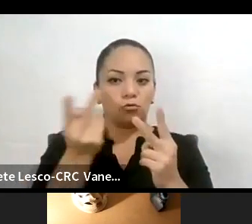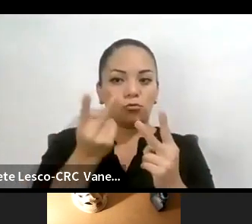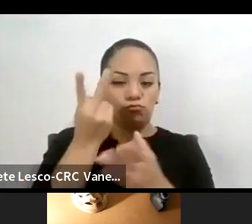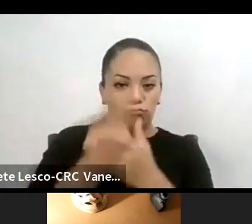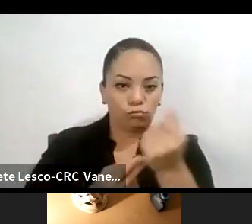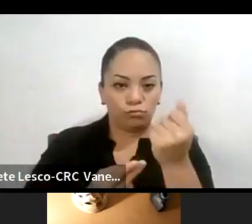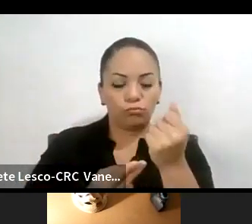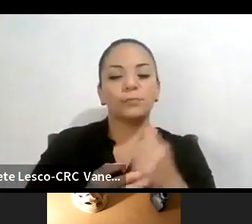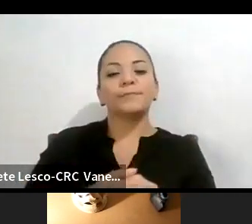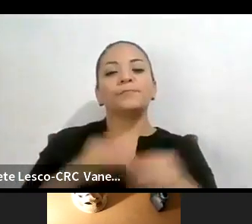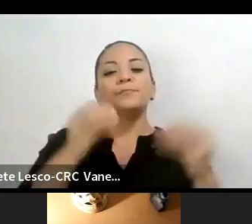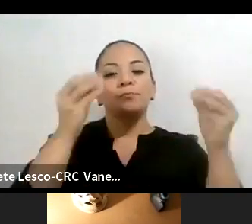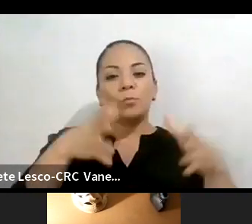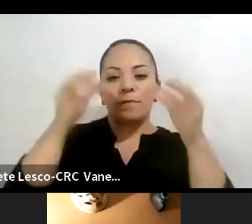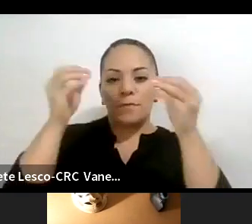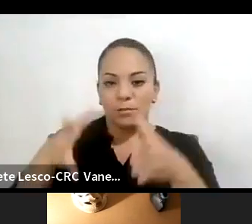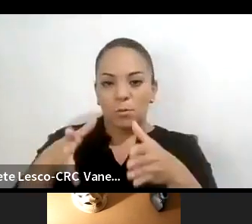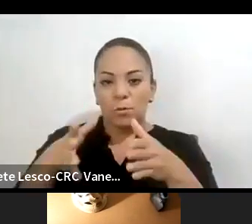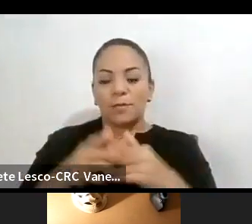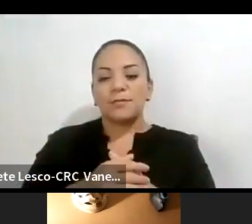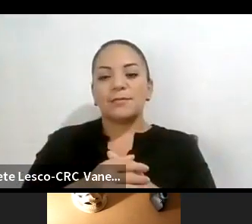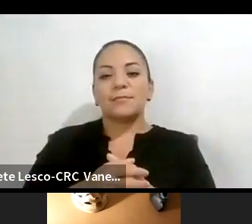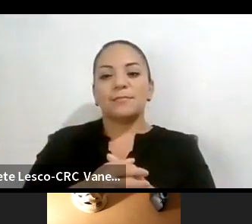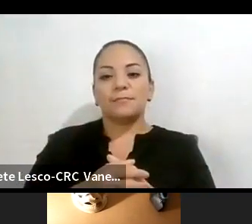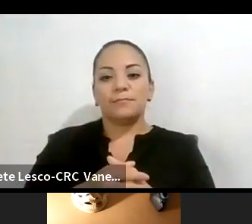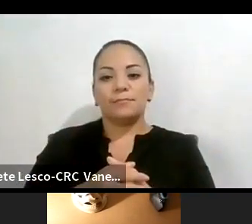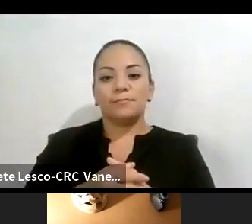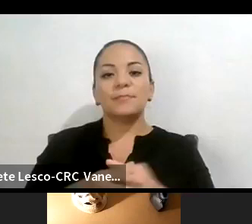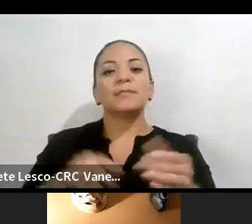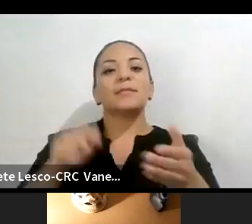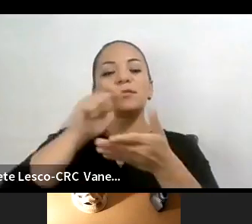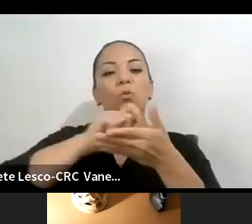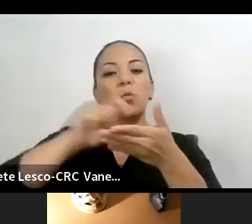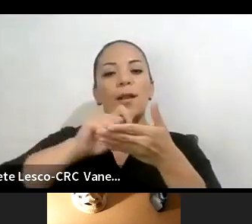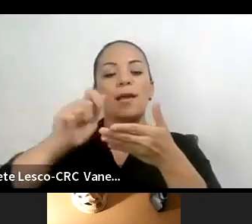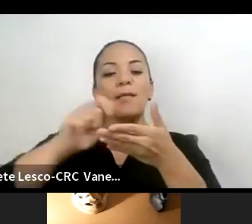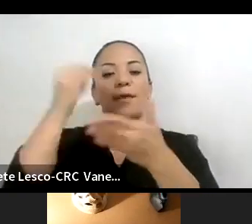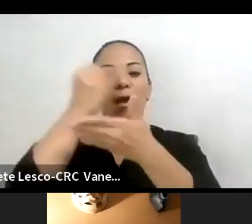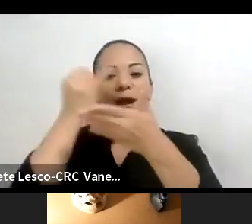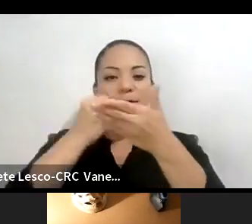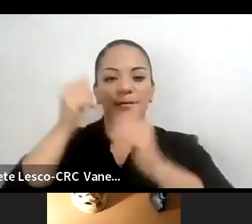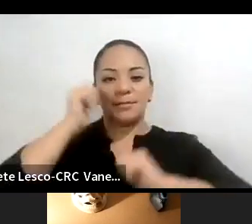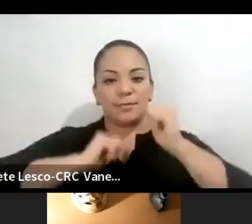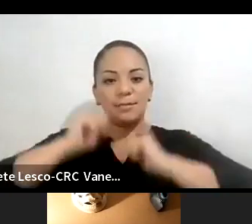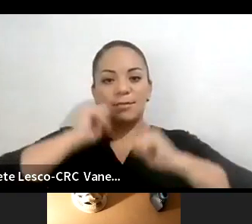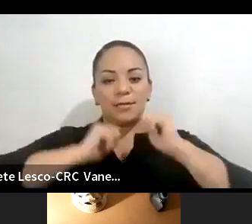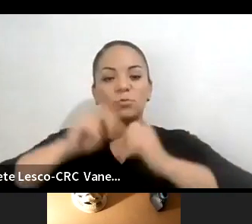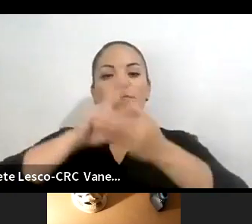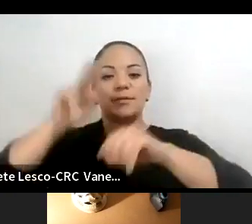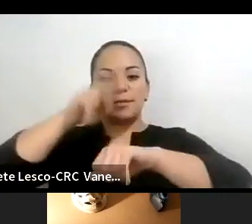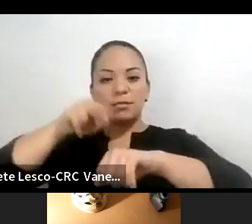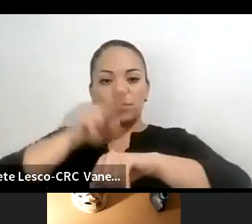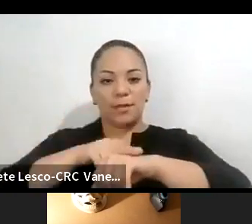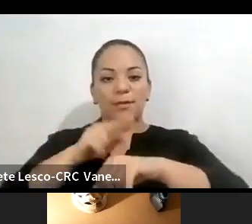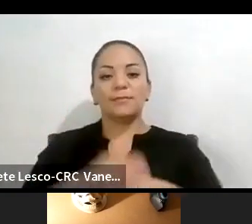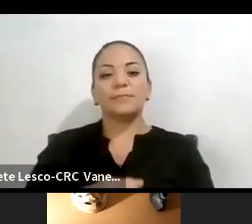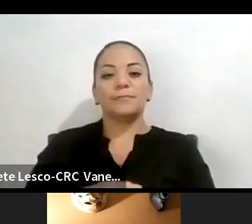son docentes de la Escuela de Artes Escénicas de la Universidad Nacional